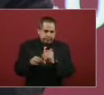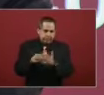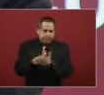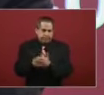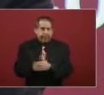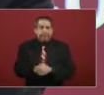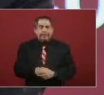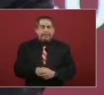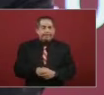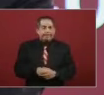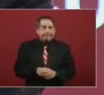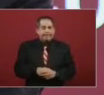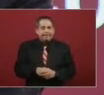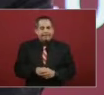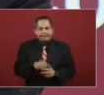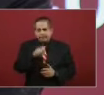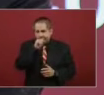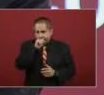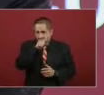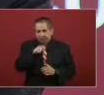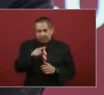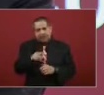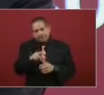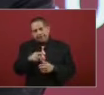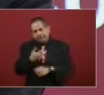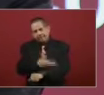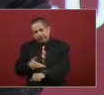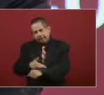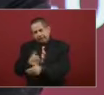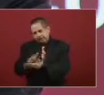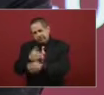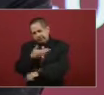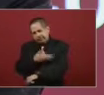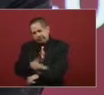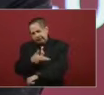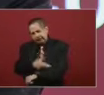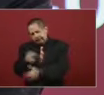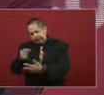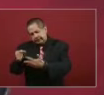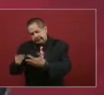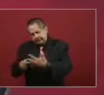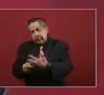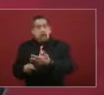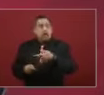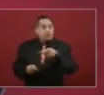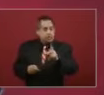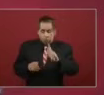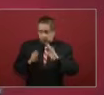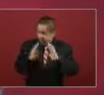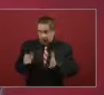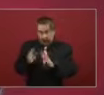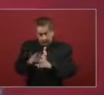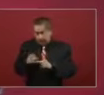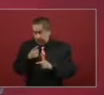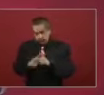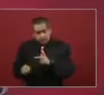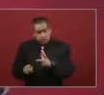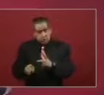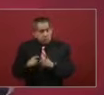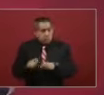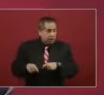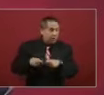Luego, hay que hacer una serie de trámites, pero ya está